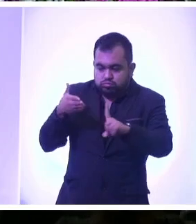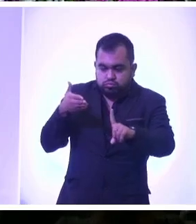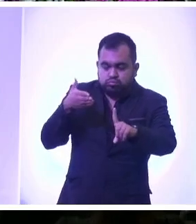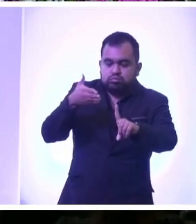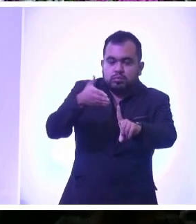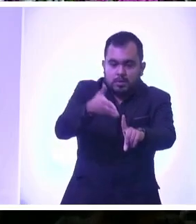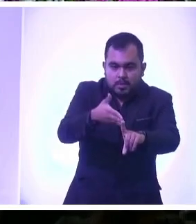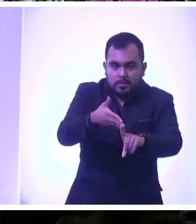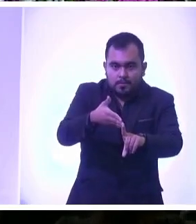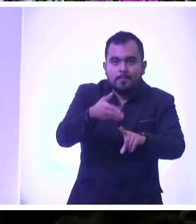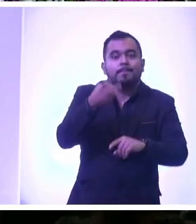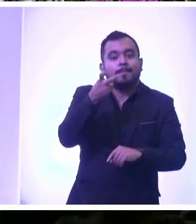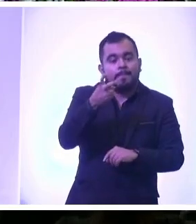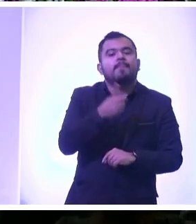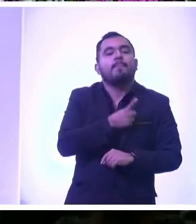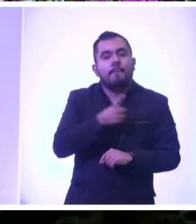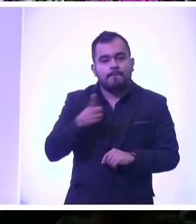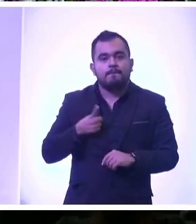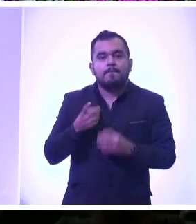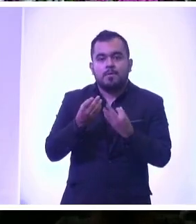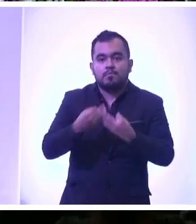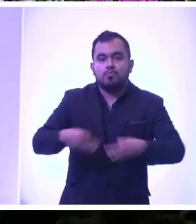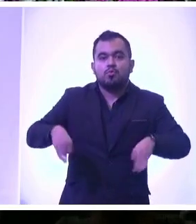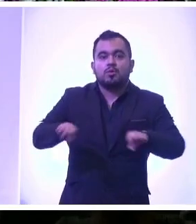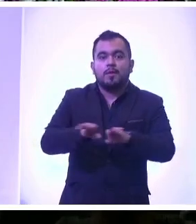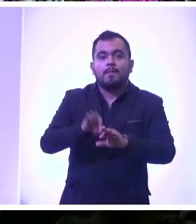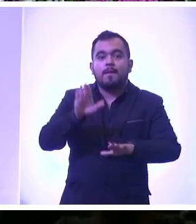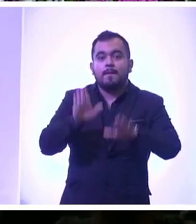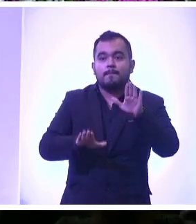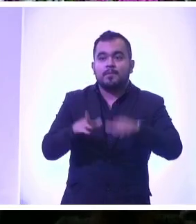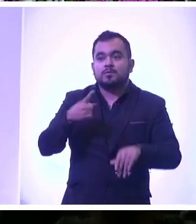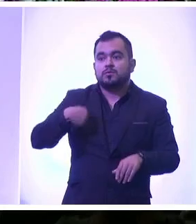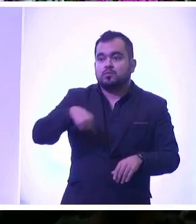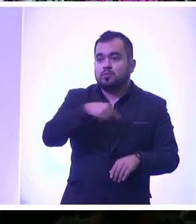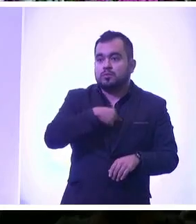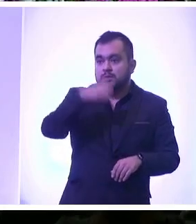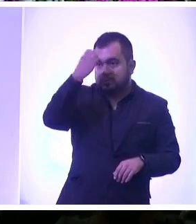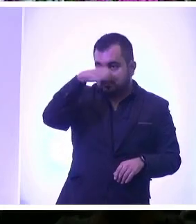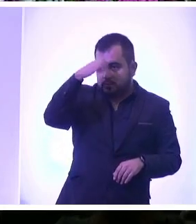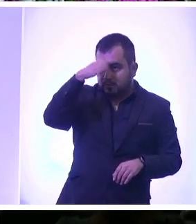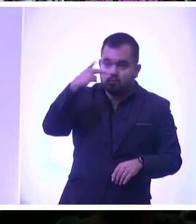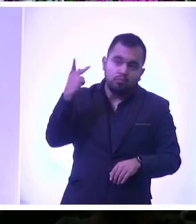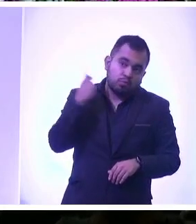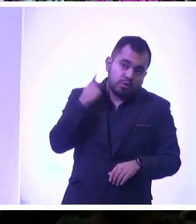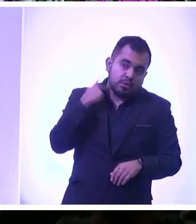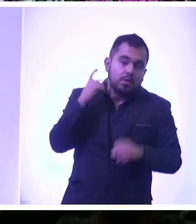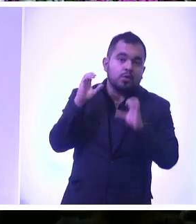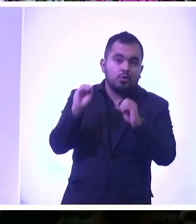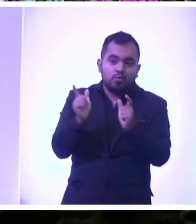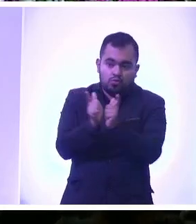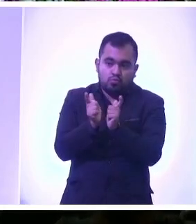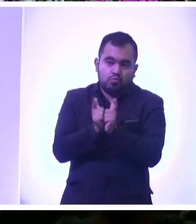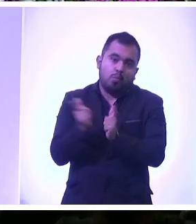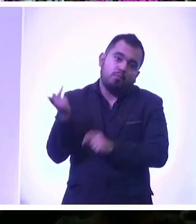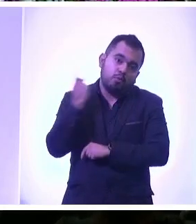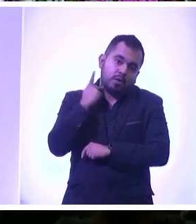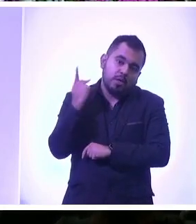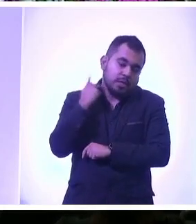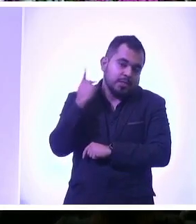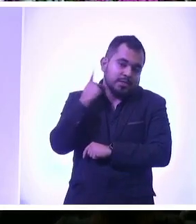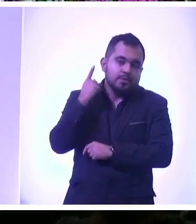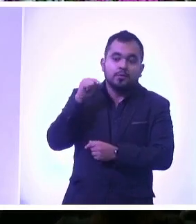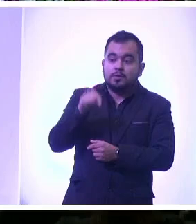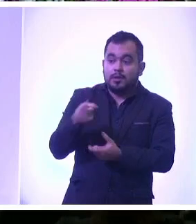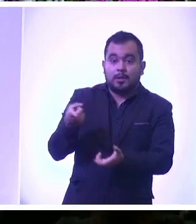bien importante tenemos que hacer a un lado muchas de nuestras creencias políticas o partidistas partidistas más bien hacer a un